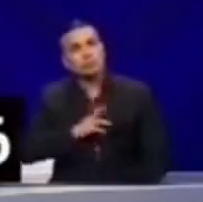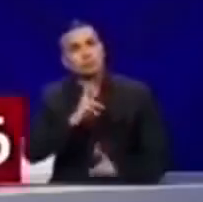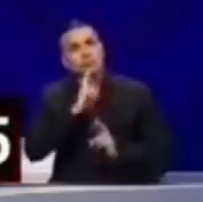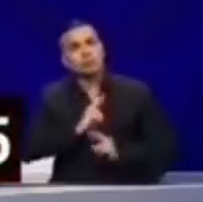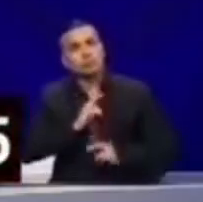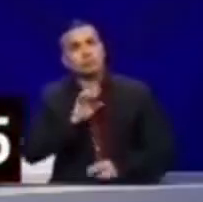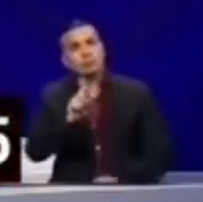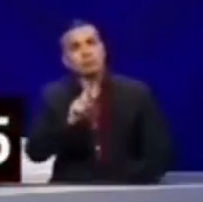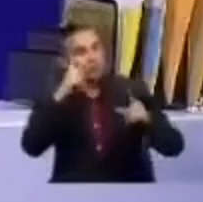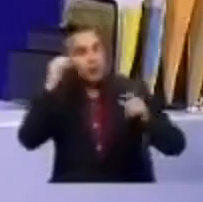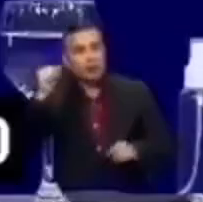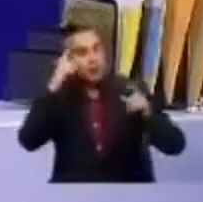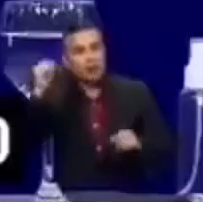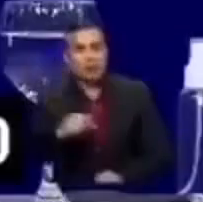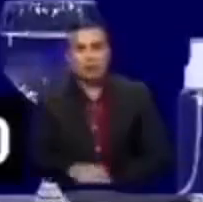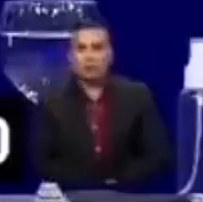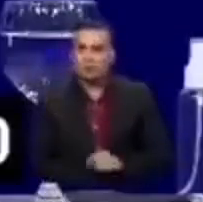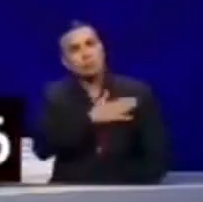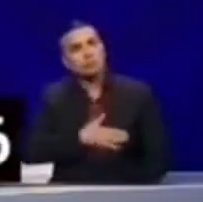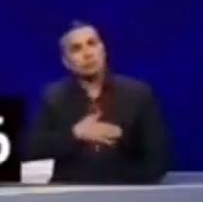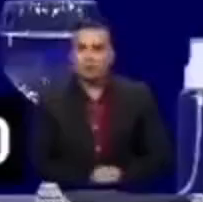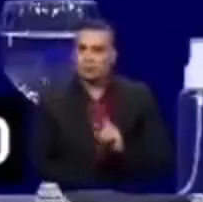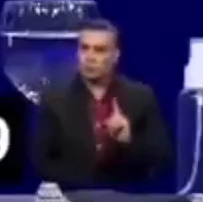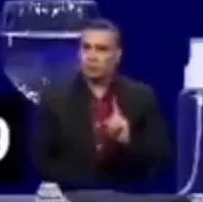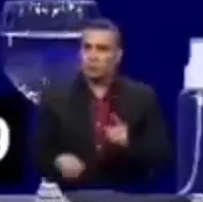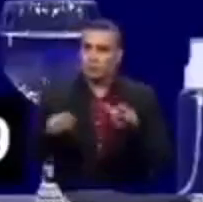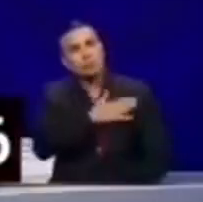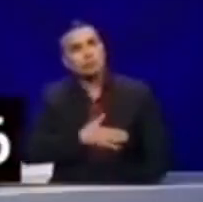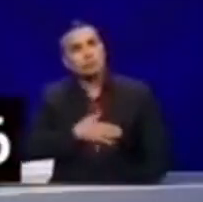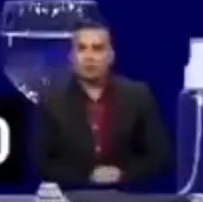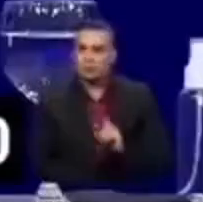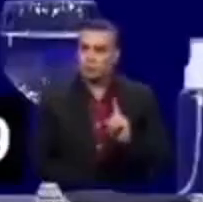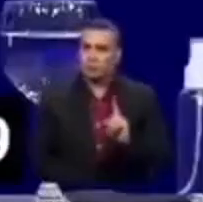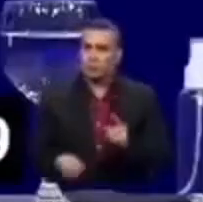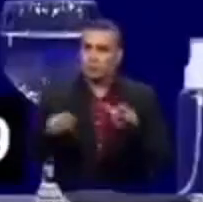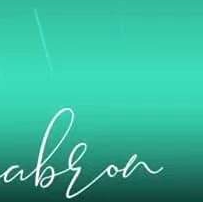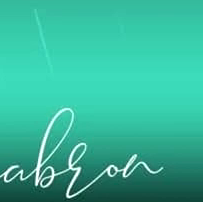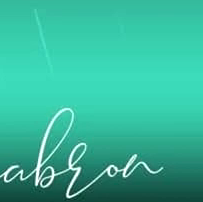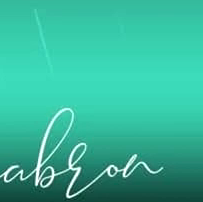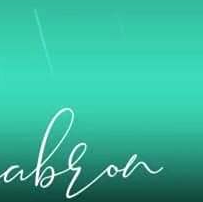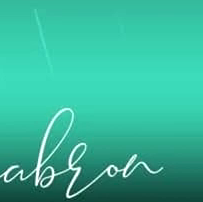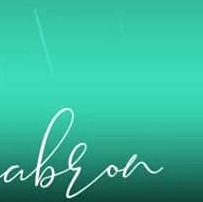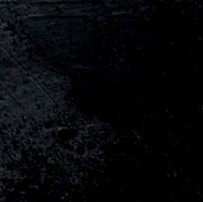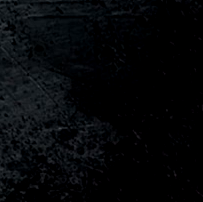Correa. Digo, Andrés. Sueña, Rafael Correa. Rafael Correa.